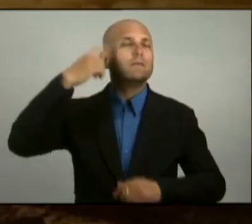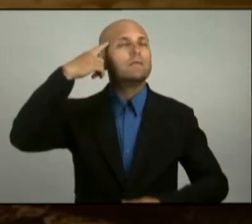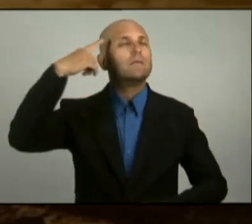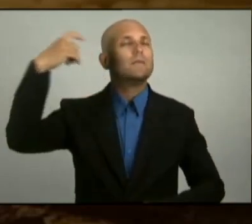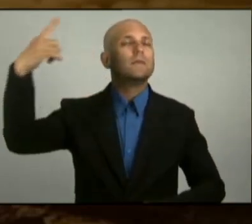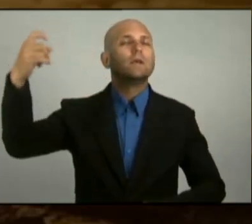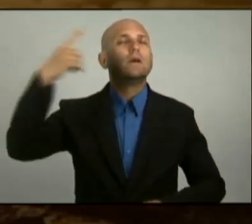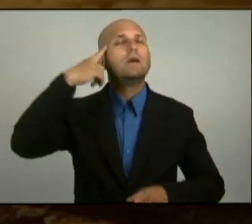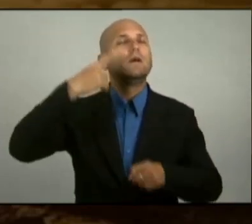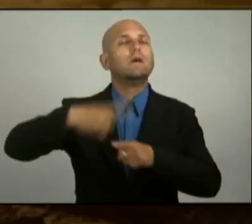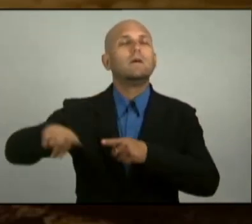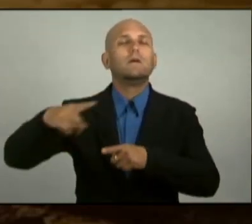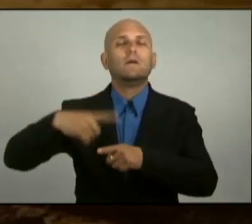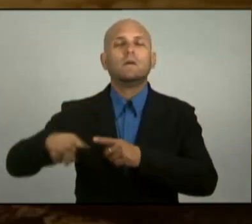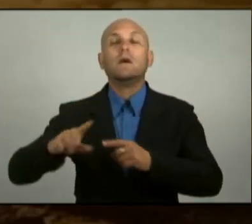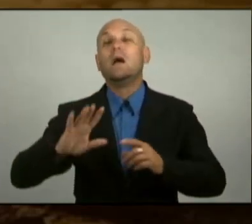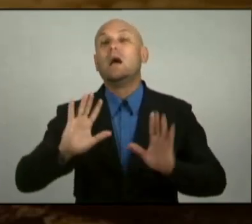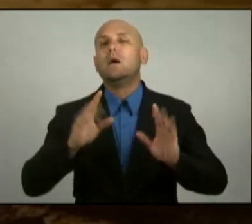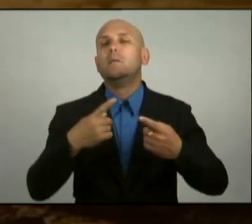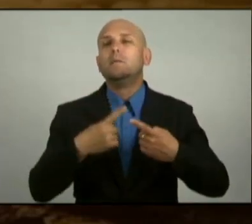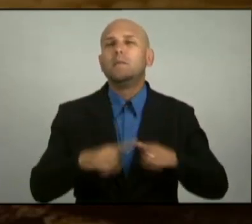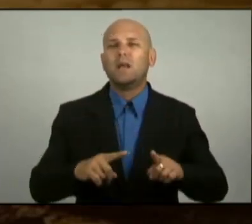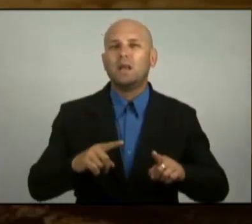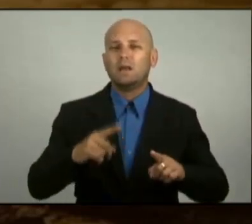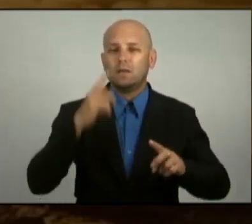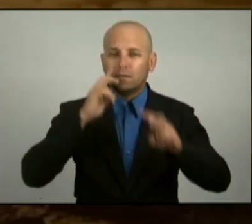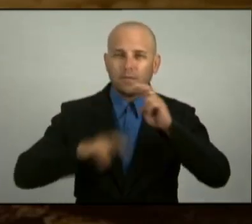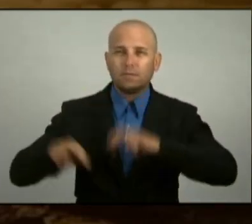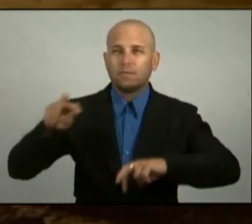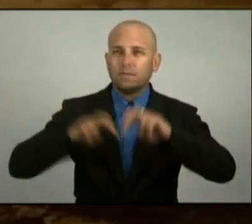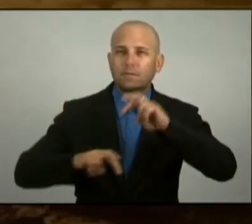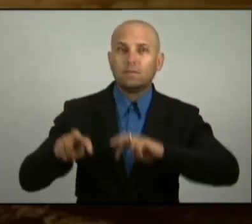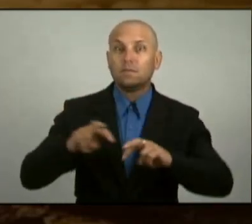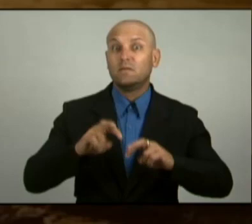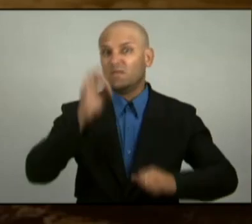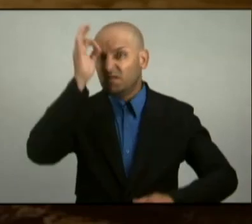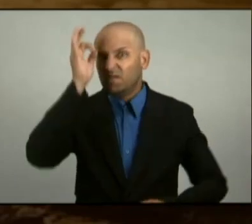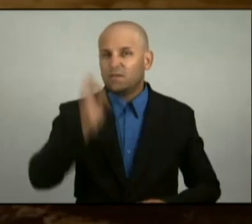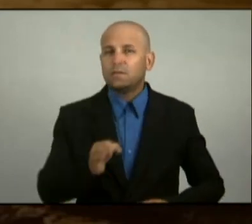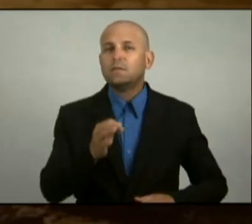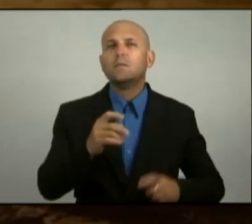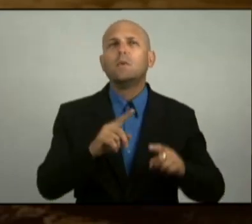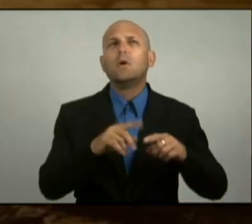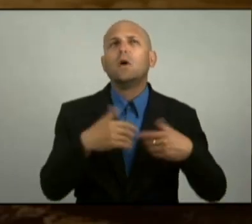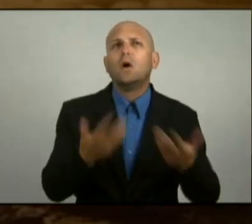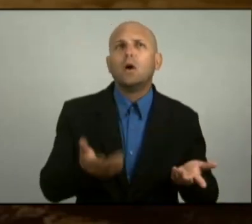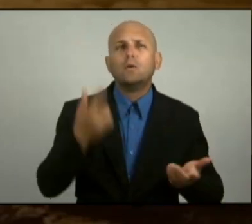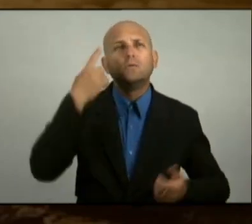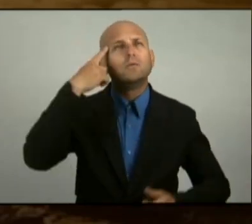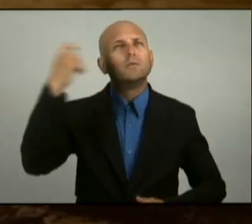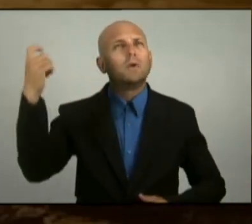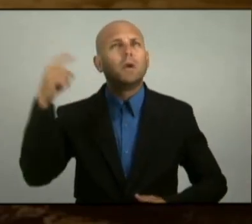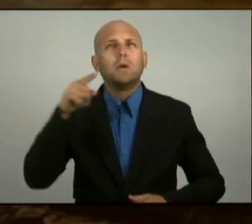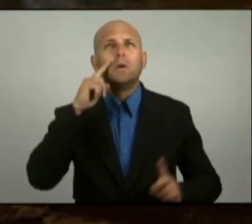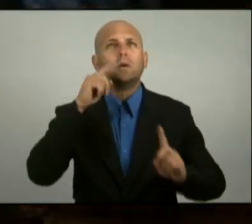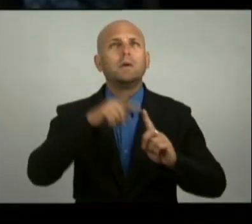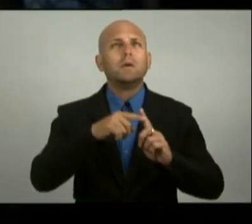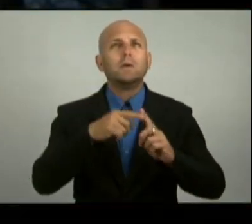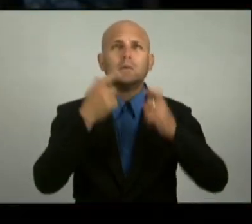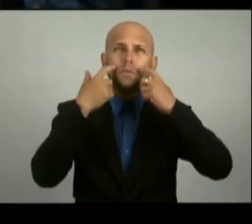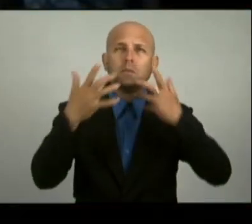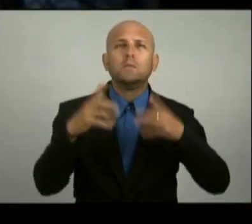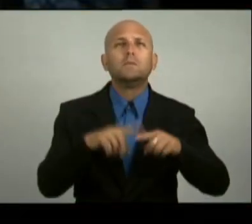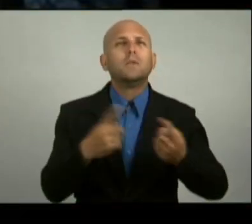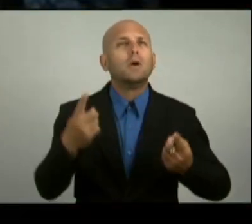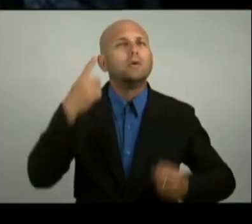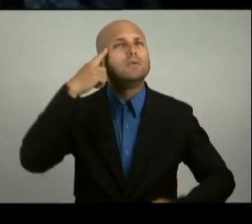diurnas Pero todavía no se ha podido establecer exactamente cuáles son sus orígenes y funciones definitivas tampoco se ha podido